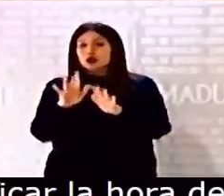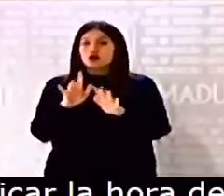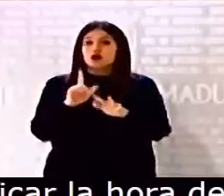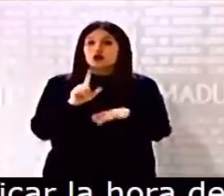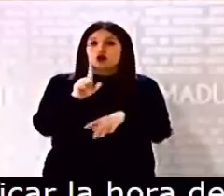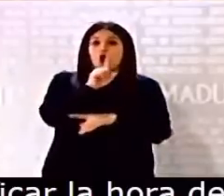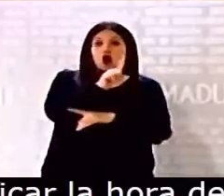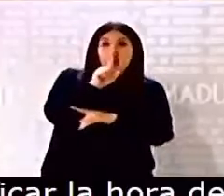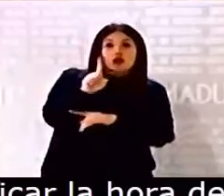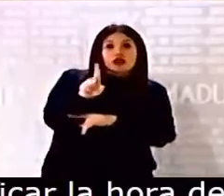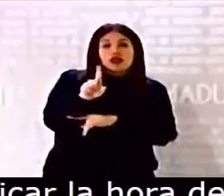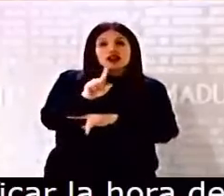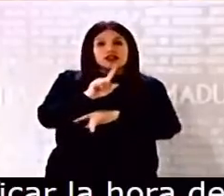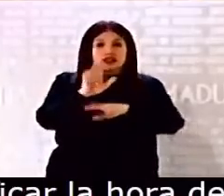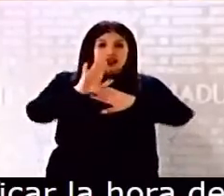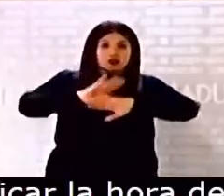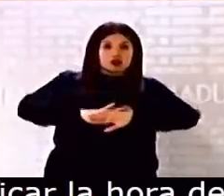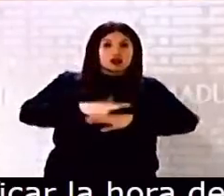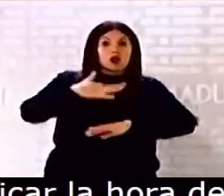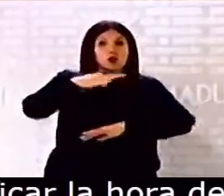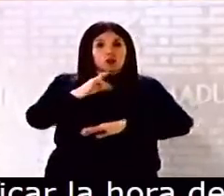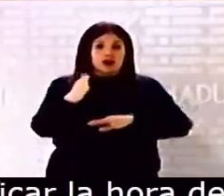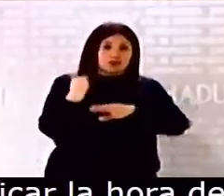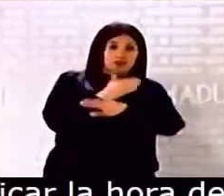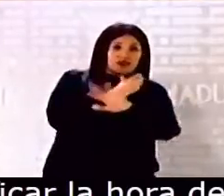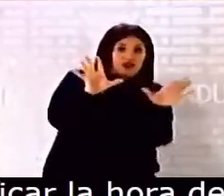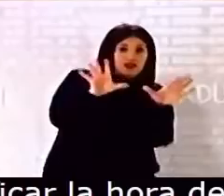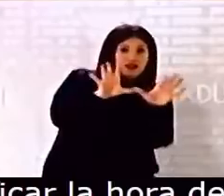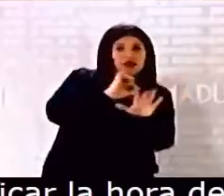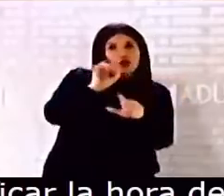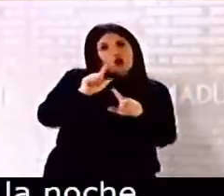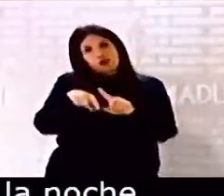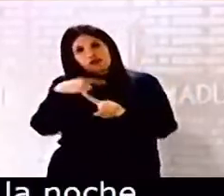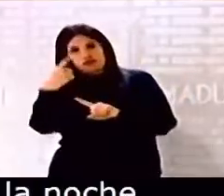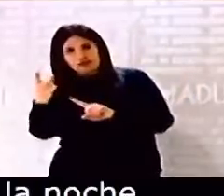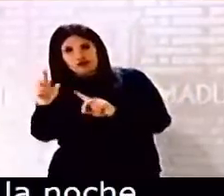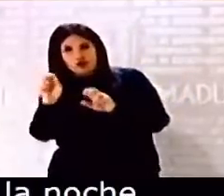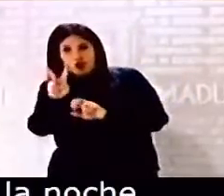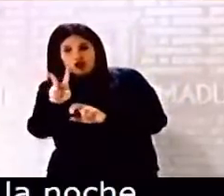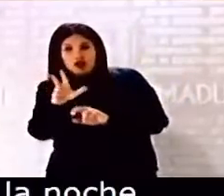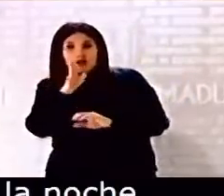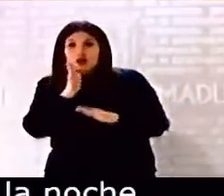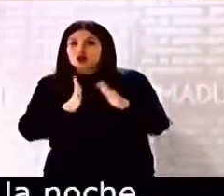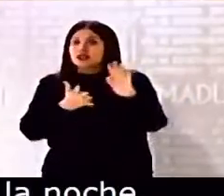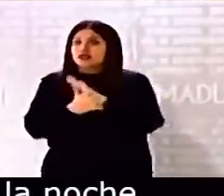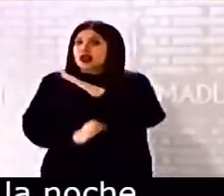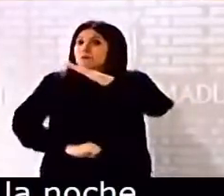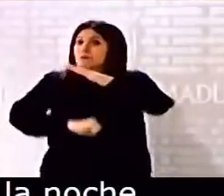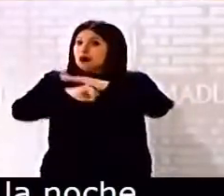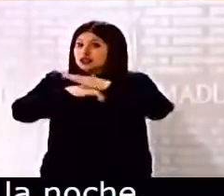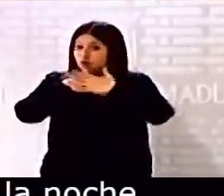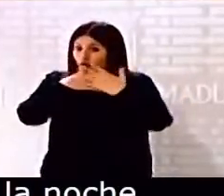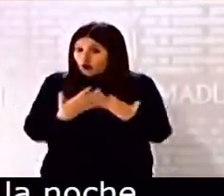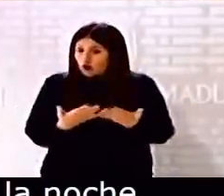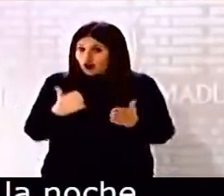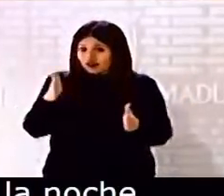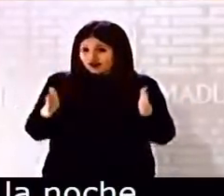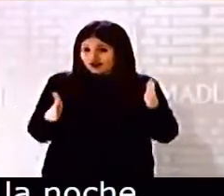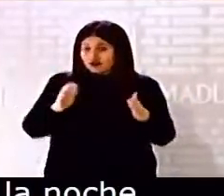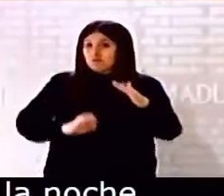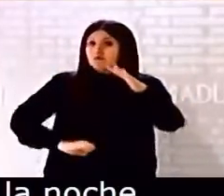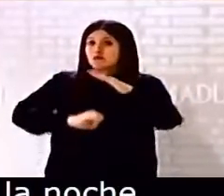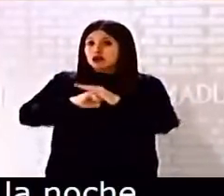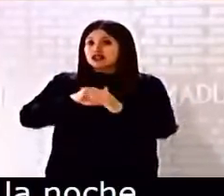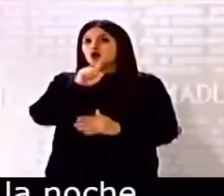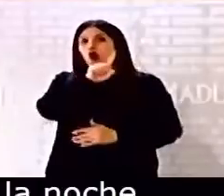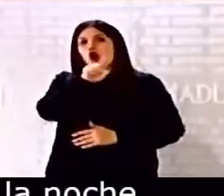de las 11 de la noche. Esto lo que hace es bloquearlo a las 11 de la noche, como mucho a las 11 de la noche, en la situación en la que